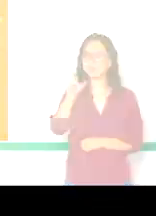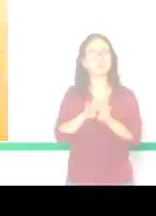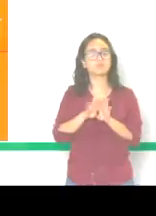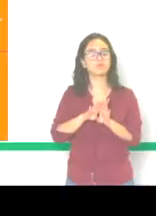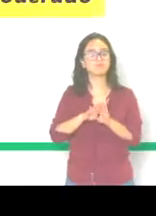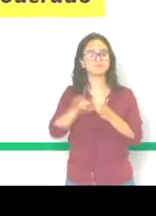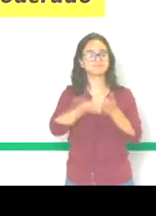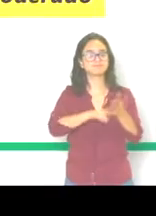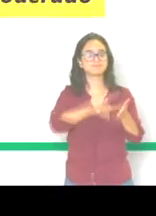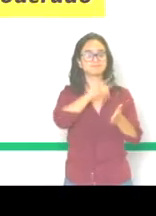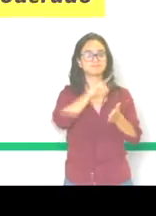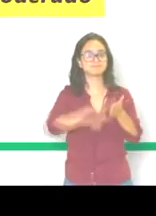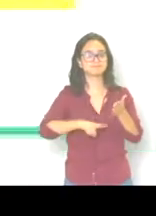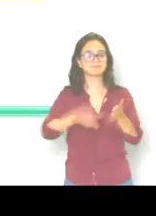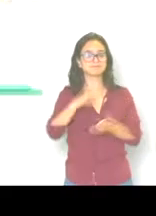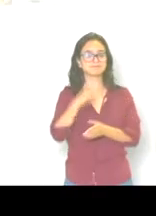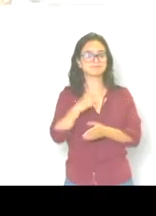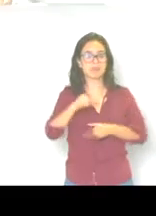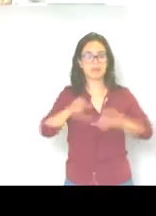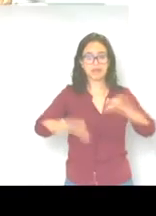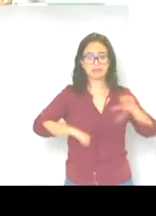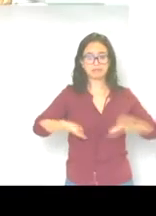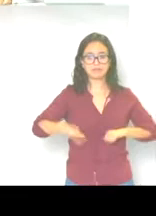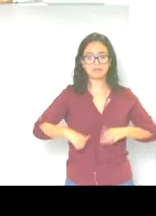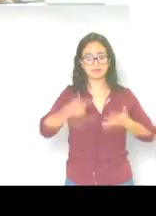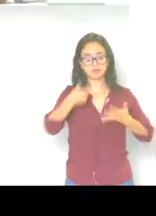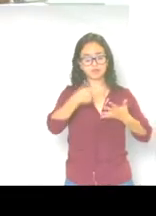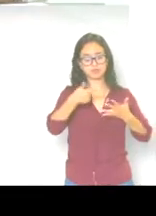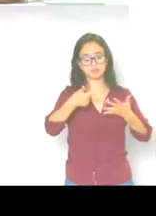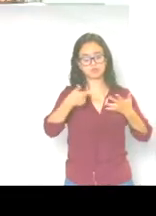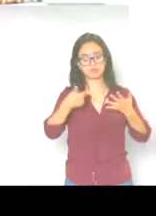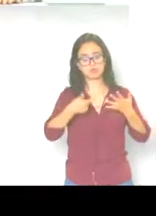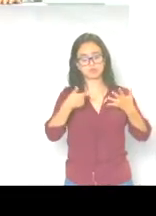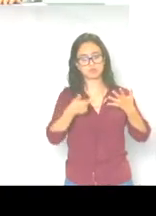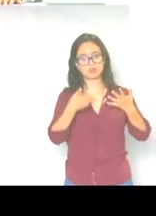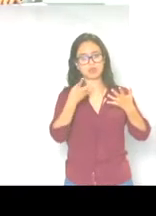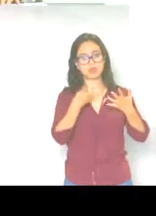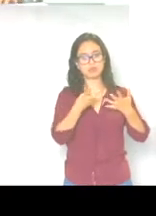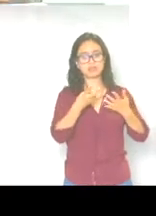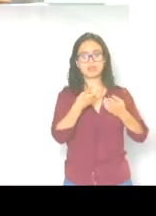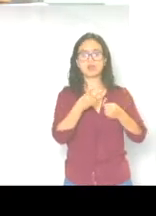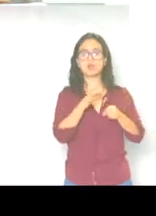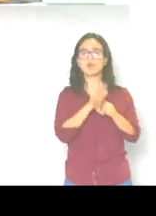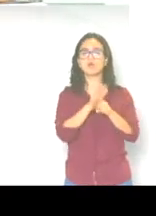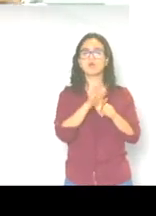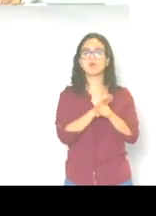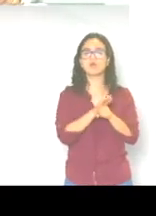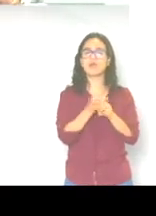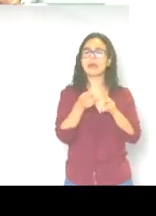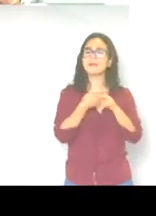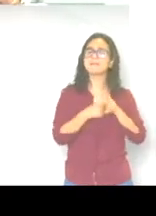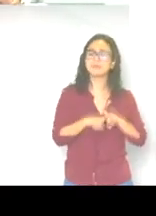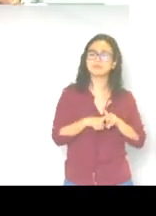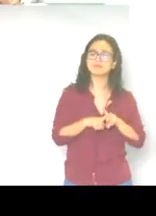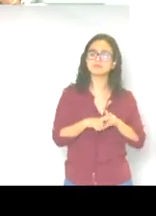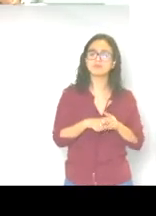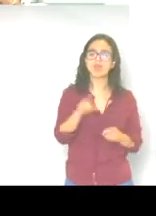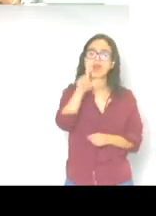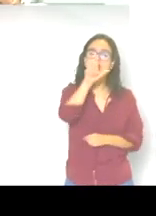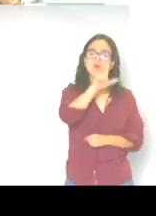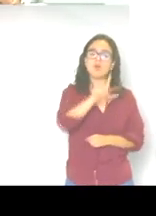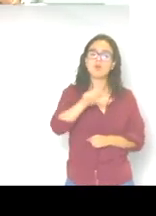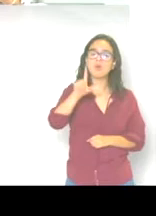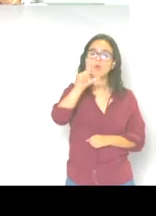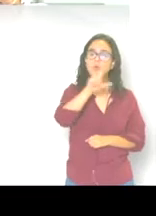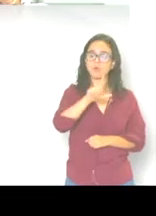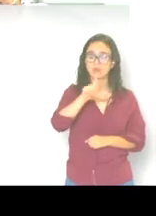suspendidas. Y pues bueno, estas acciones, estas actividades entrarán en vigor a partir del día lunes,